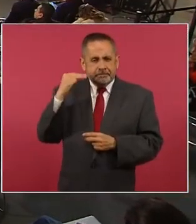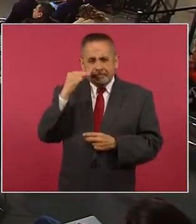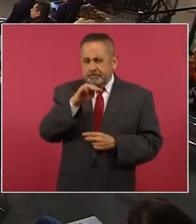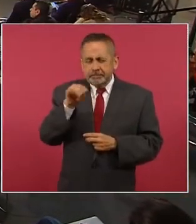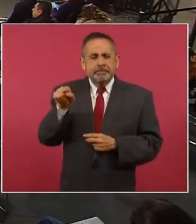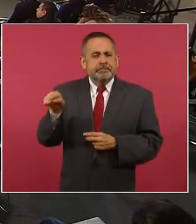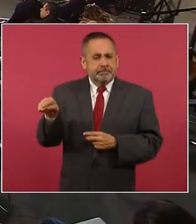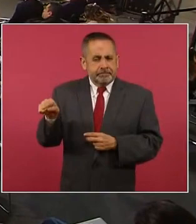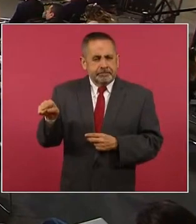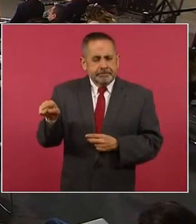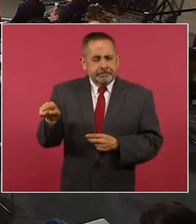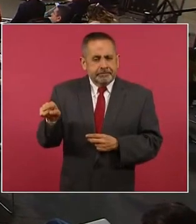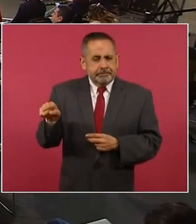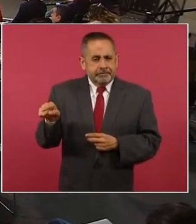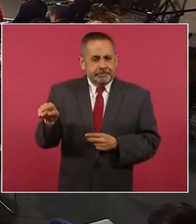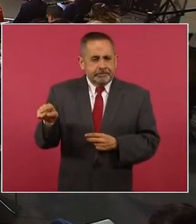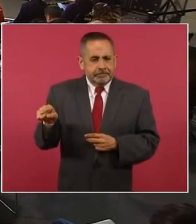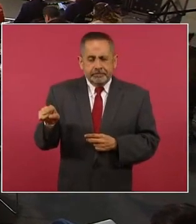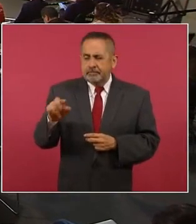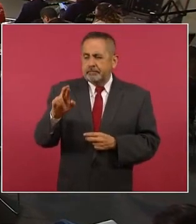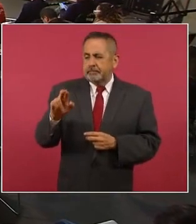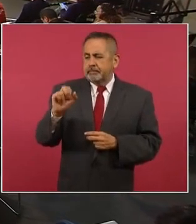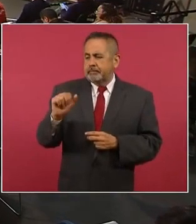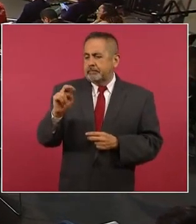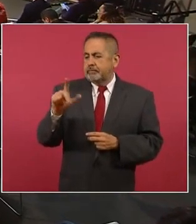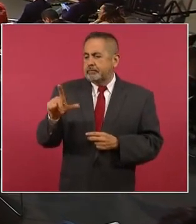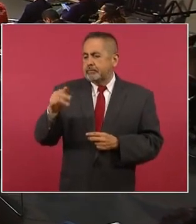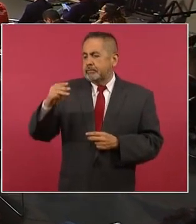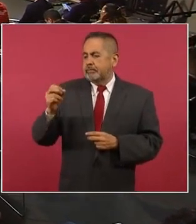y en Michoacán, Raúl Morón,